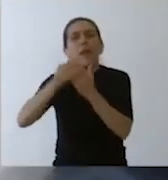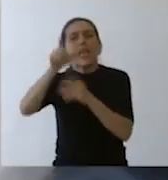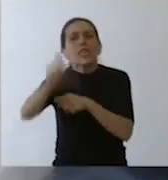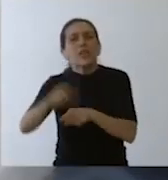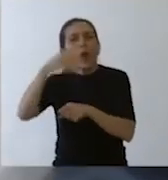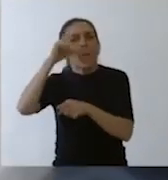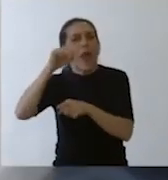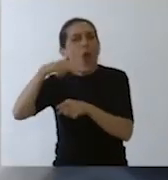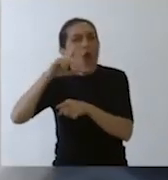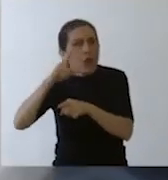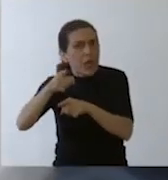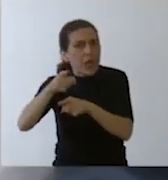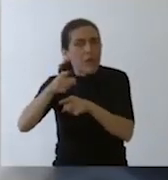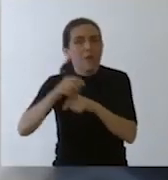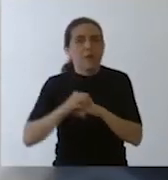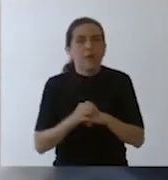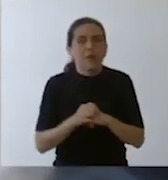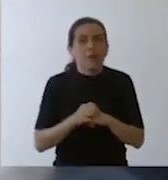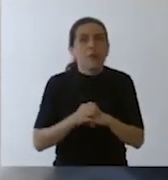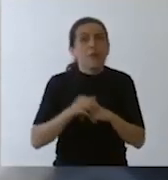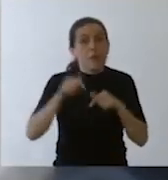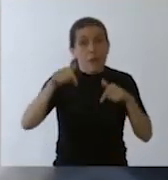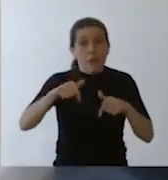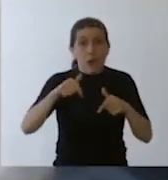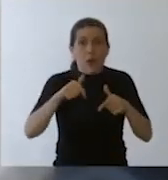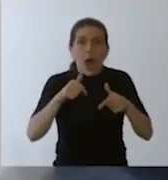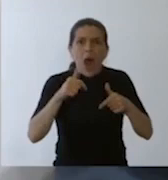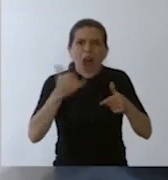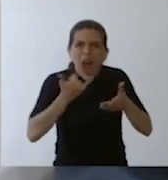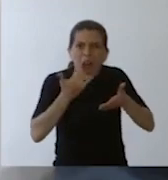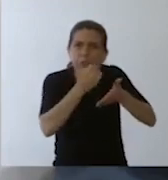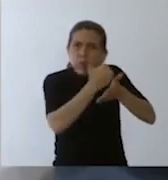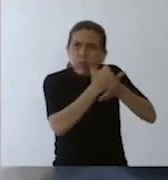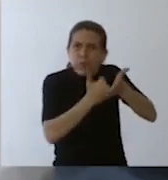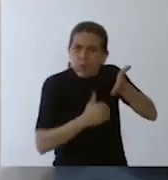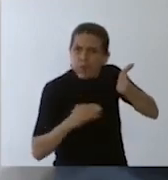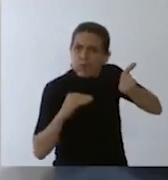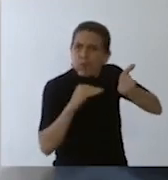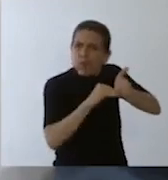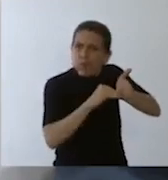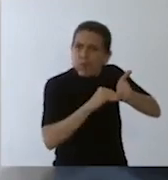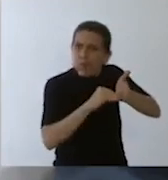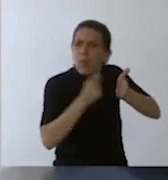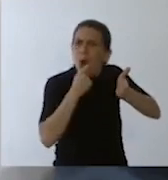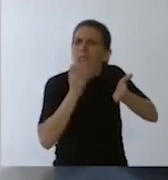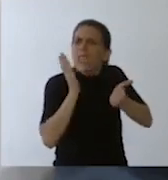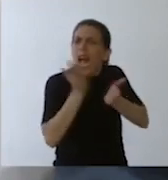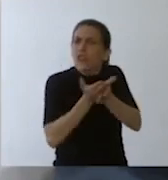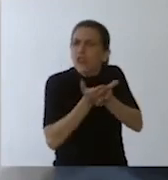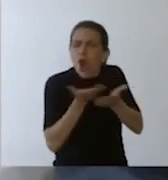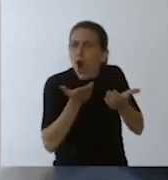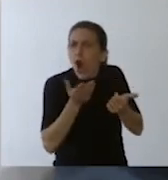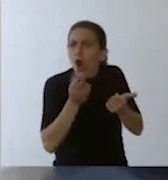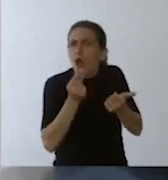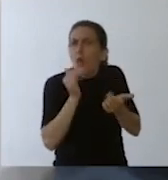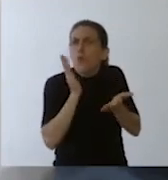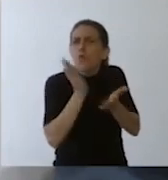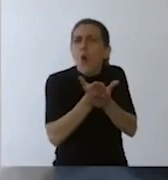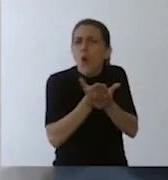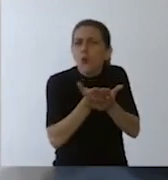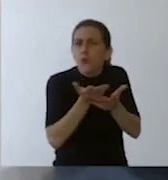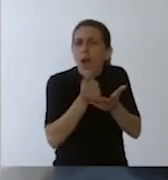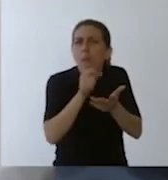es si se está en carpeta la posibilidad de sanciones o multas a